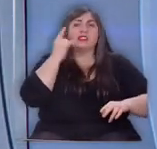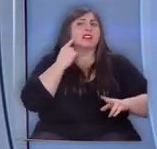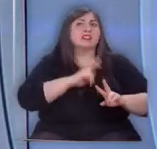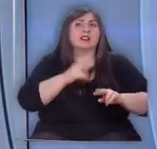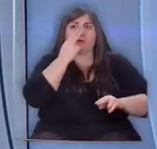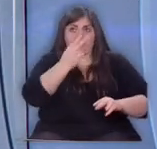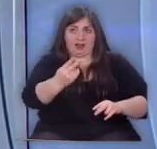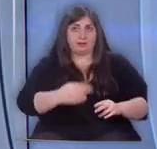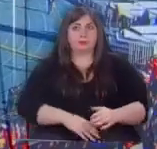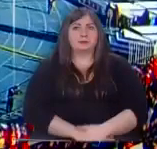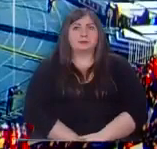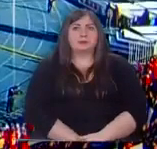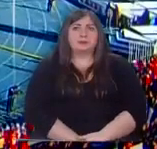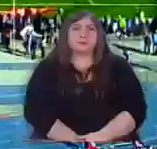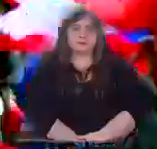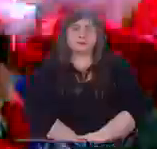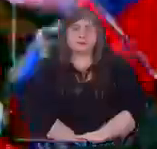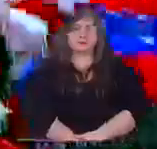atención.